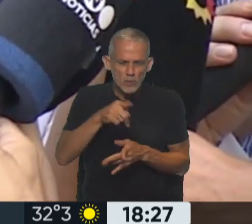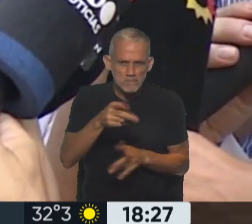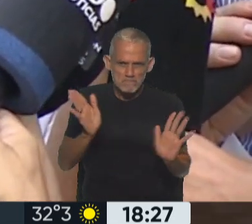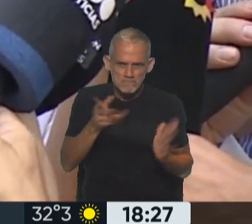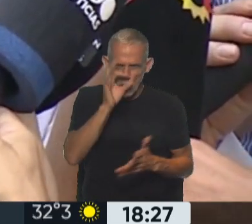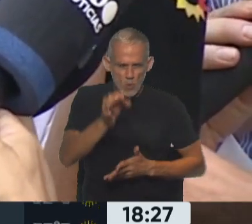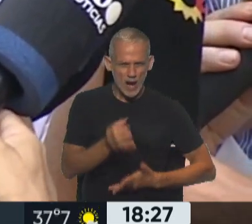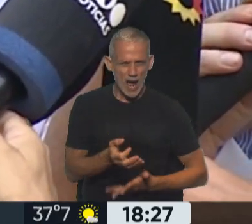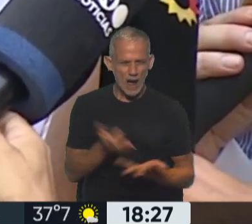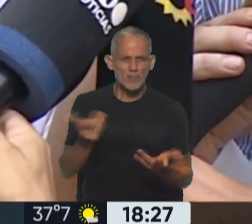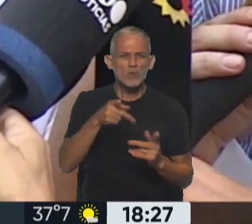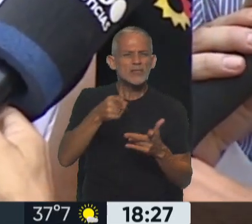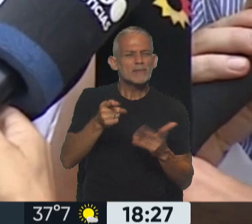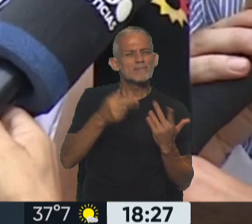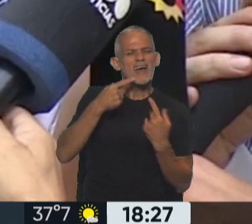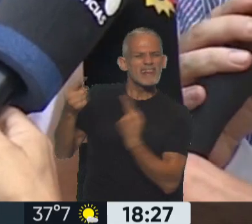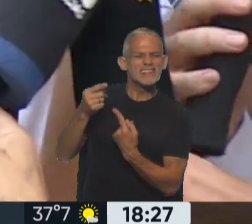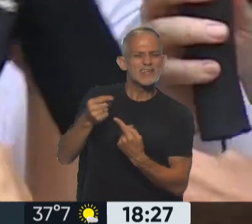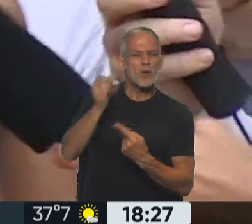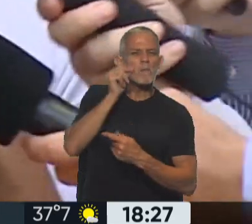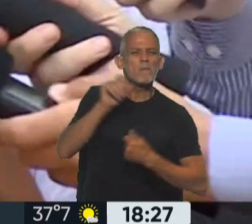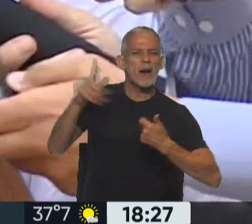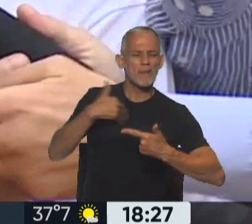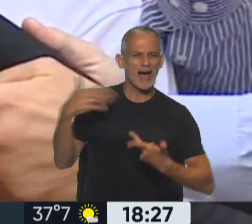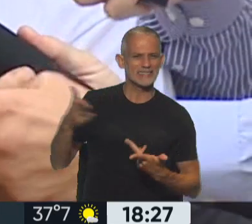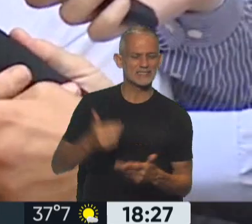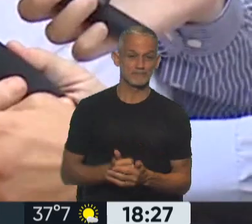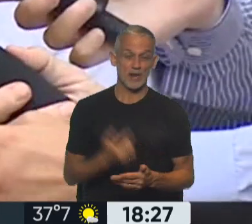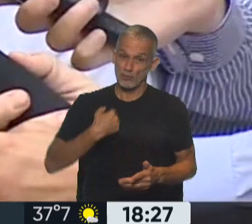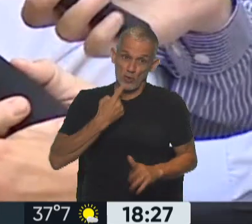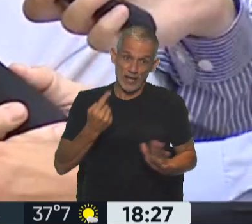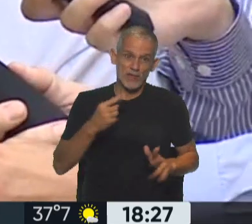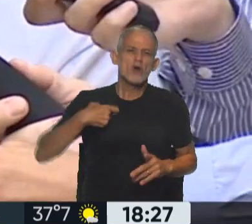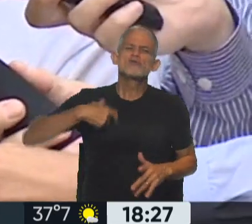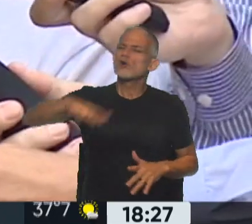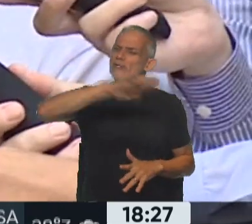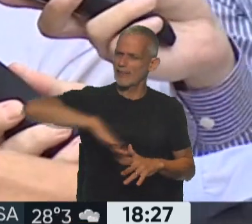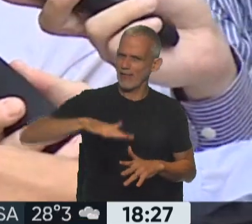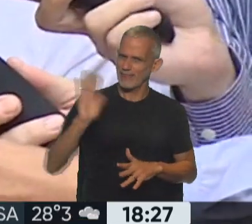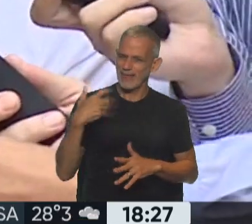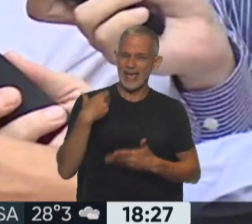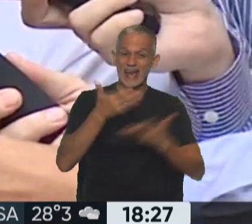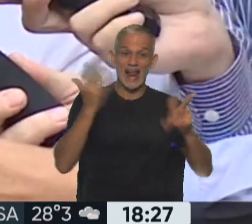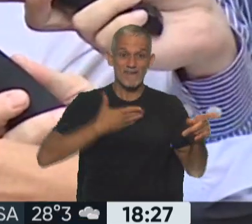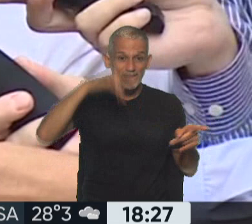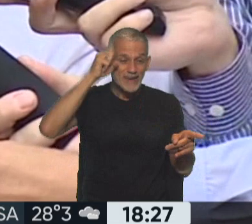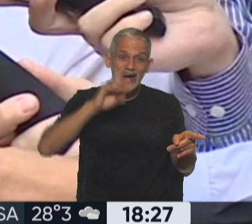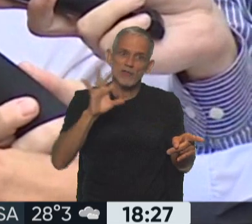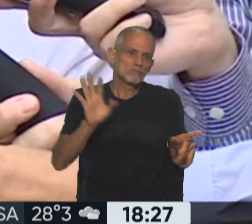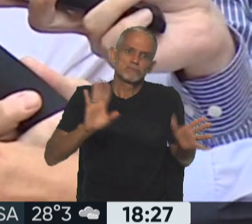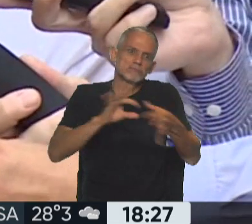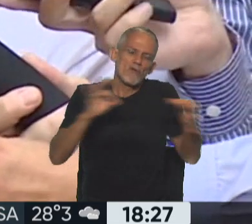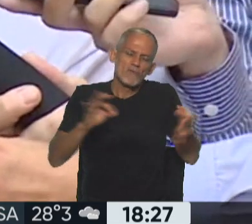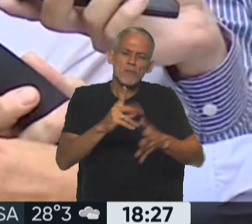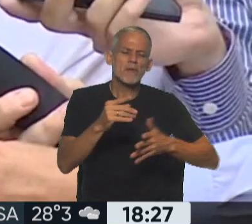le puede decir a los papás de estos rugbyers? Yo lo que digo a la sociedad, que Fernando es la víctima,